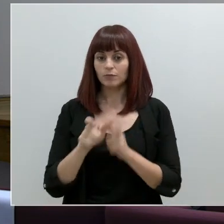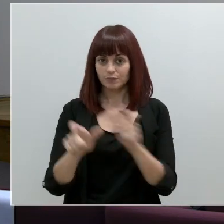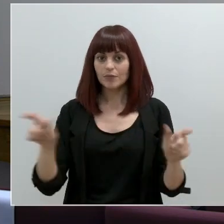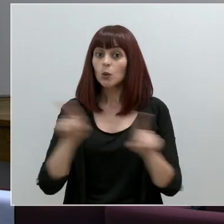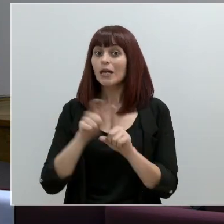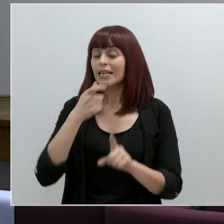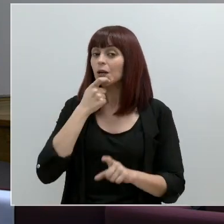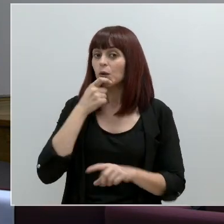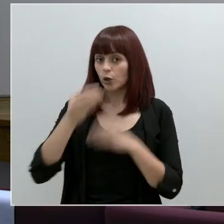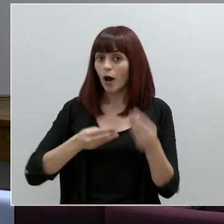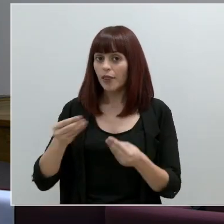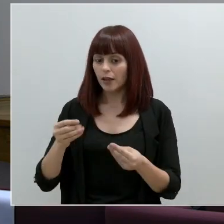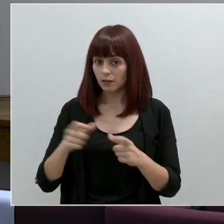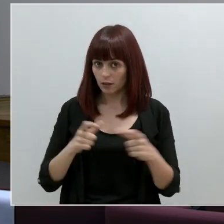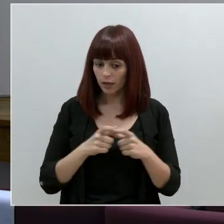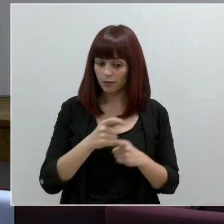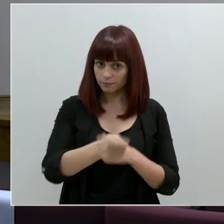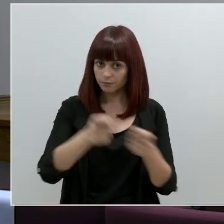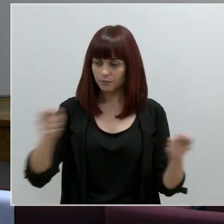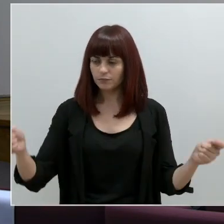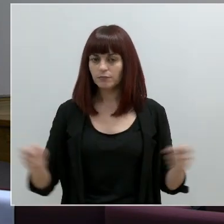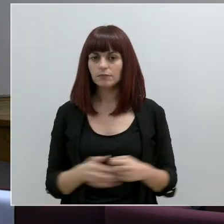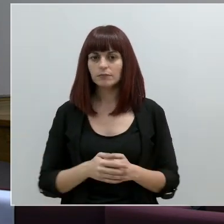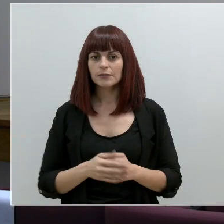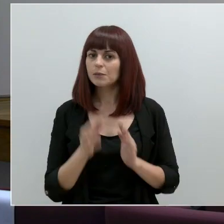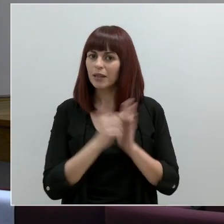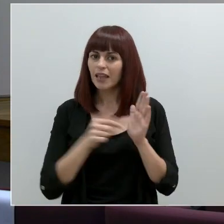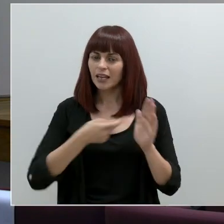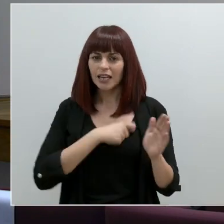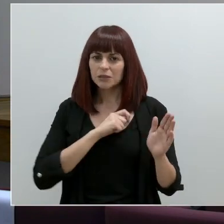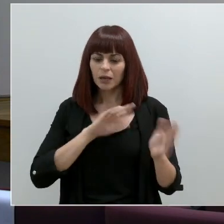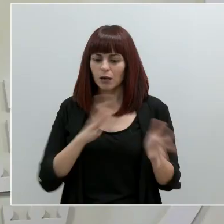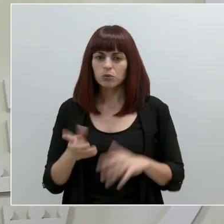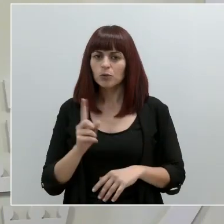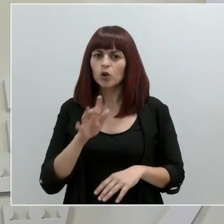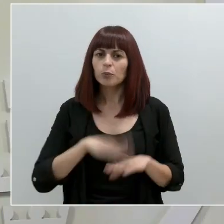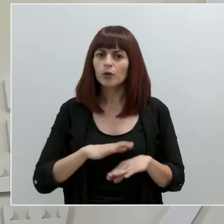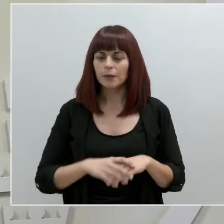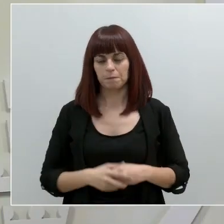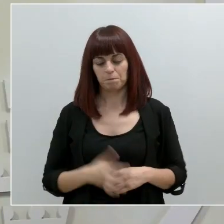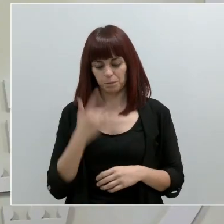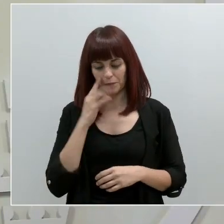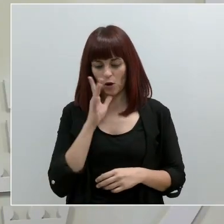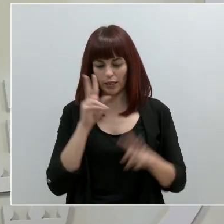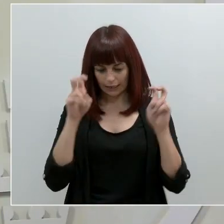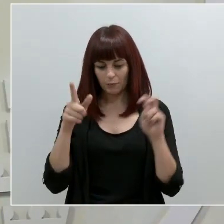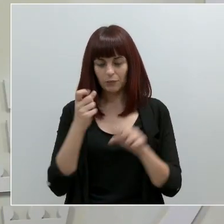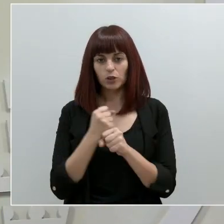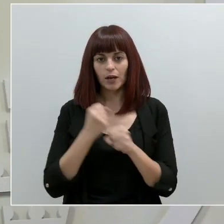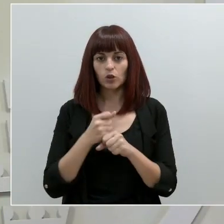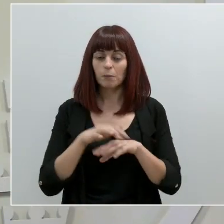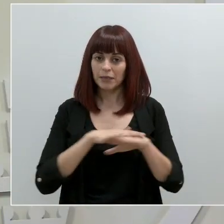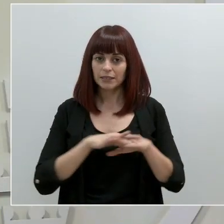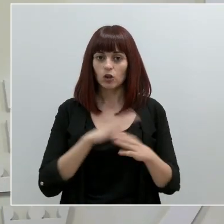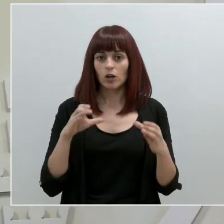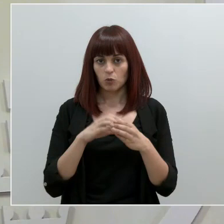en el Reino Unido, y cuál ha sido la razón para que no se implante esta medida en España. Es una cuestión que se está trabajando por parte del Ministerio de las